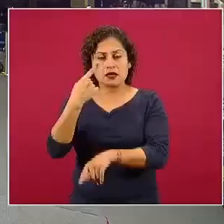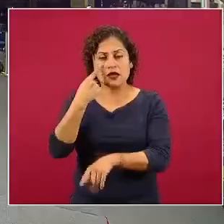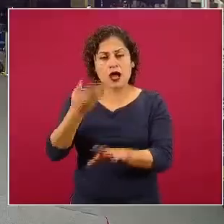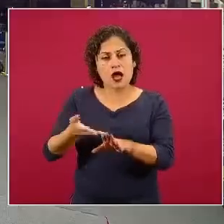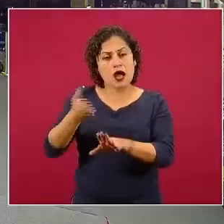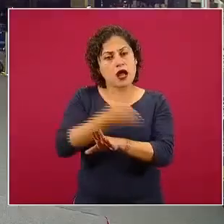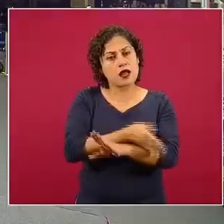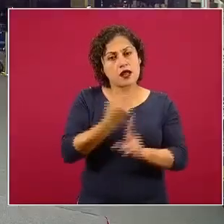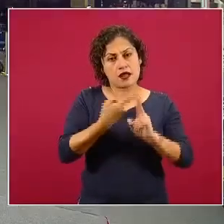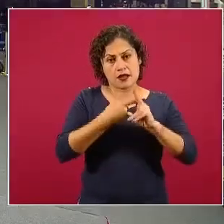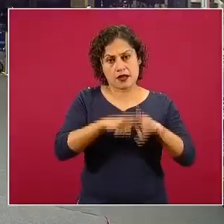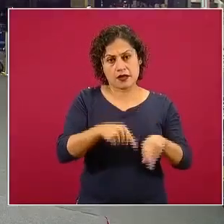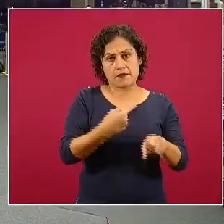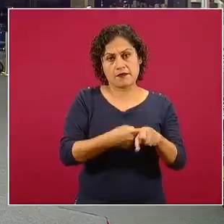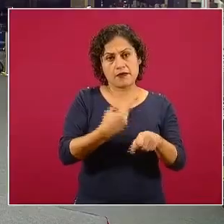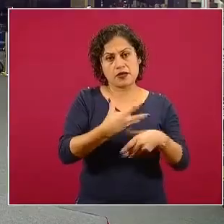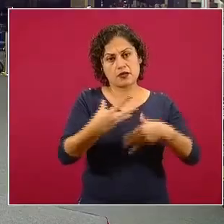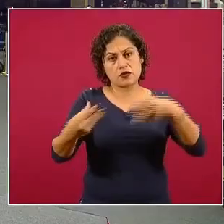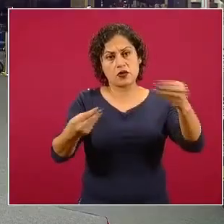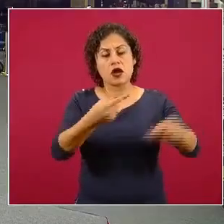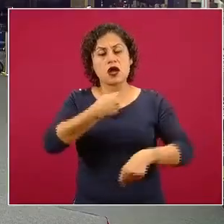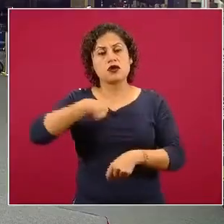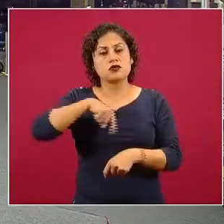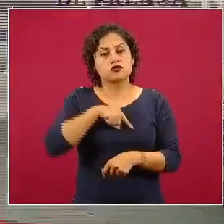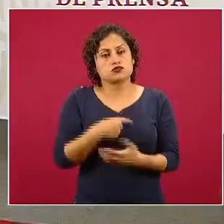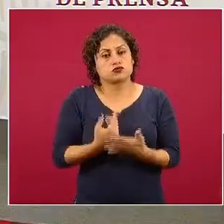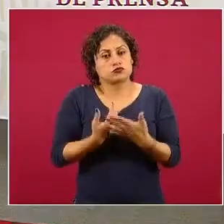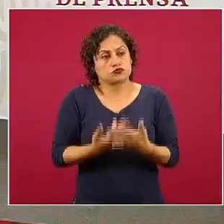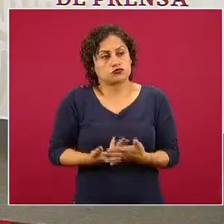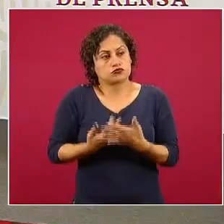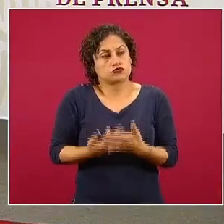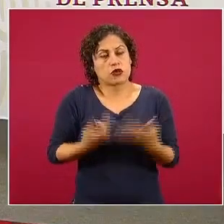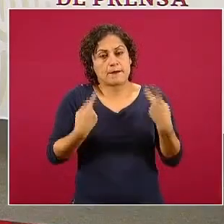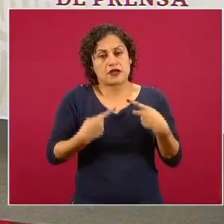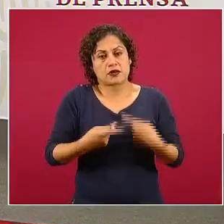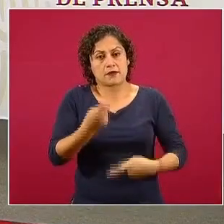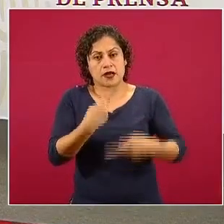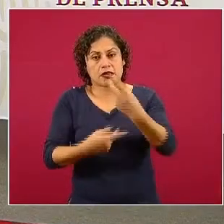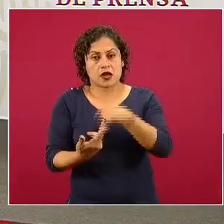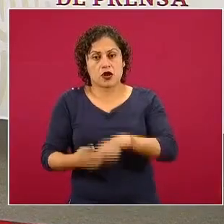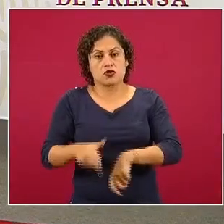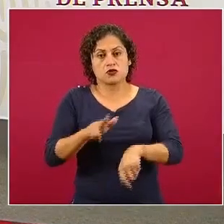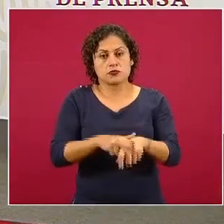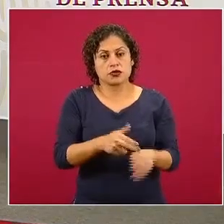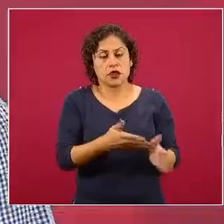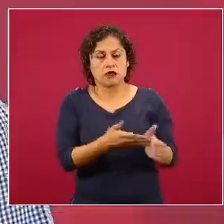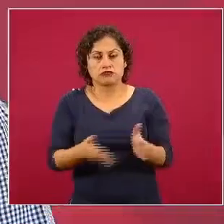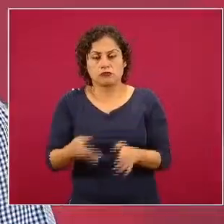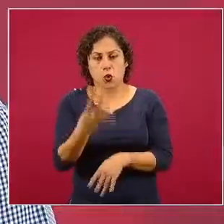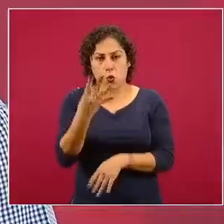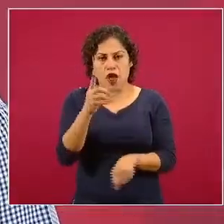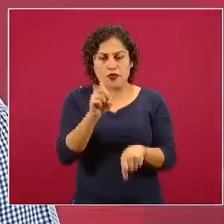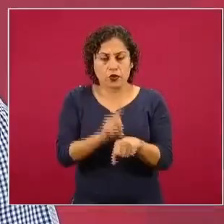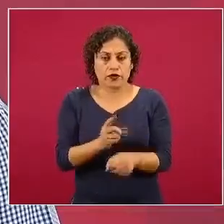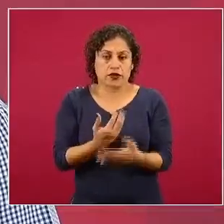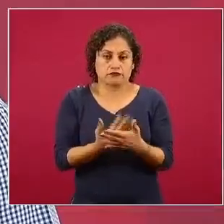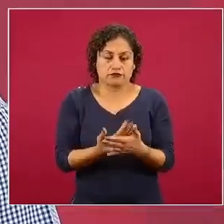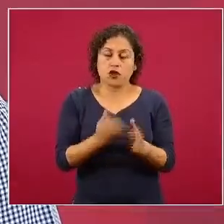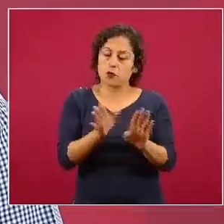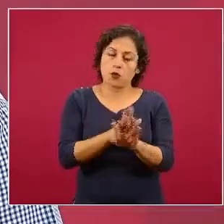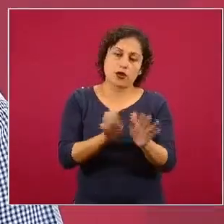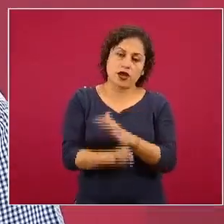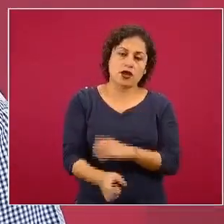epidemia, el retraso, digamos, en la demanda de atención estaba en un promedio alrededor de 4 días. Es decir, una persona